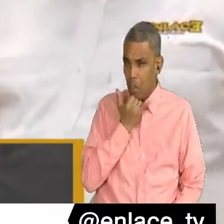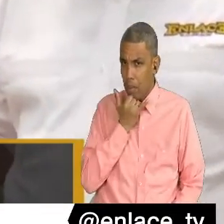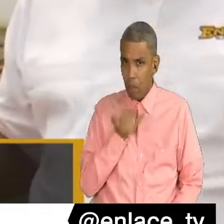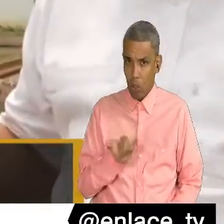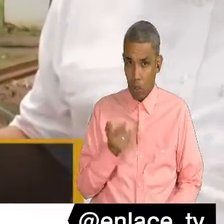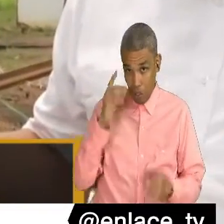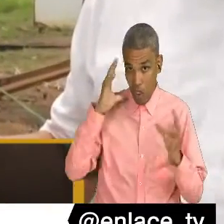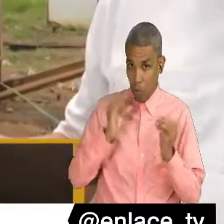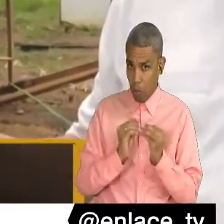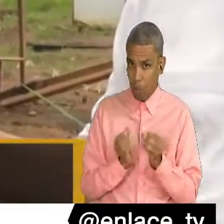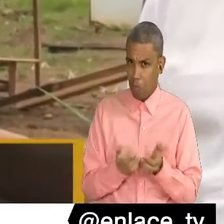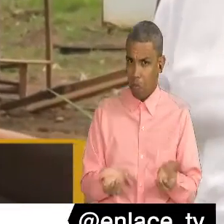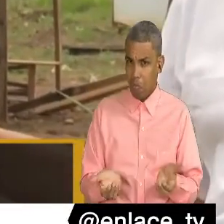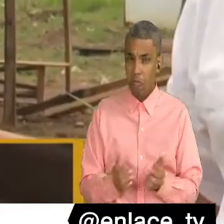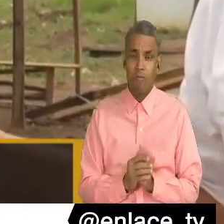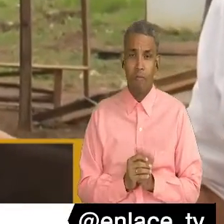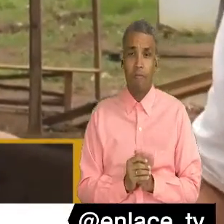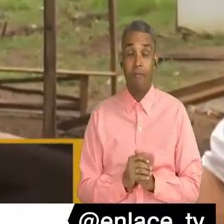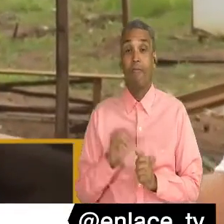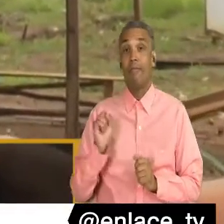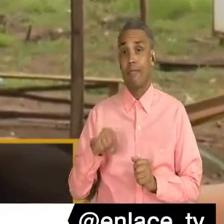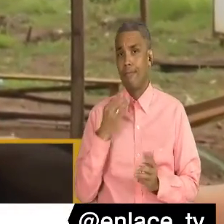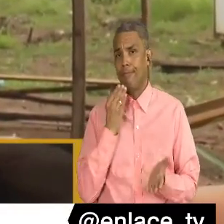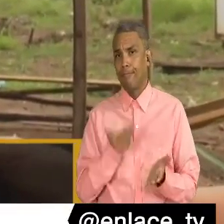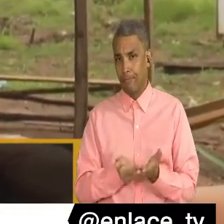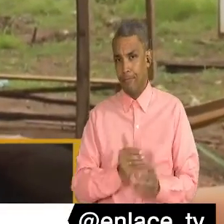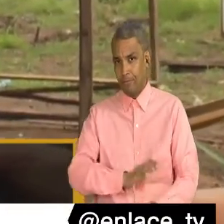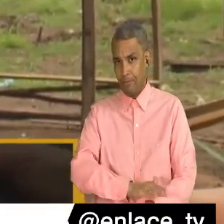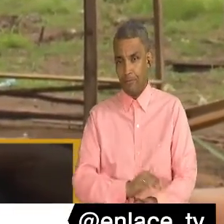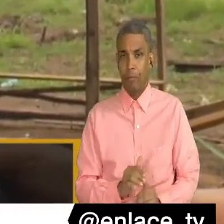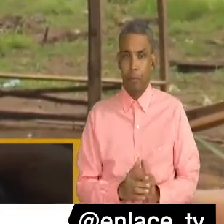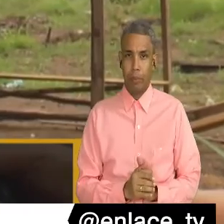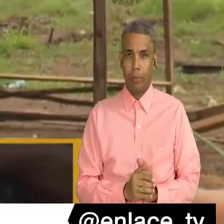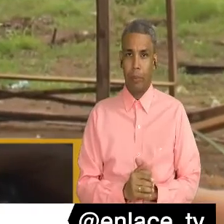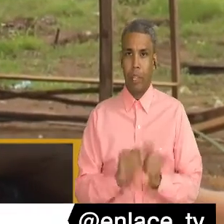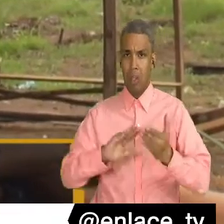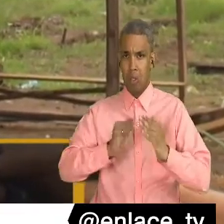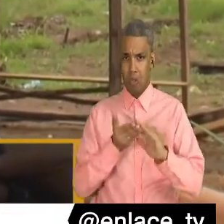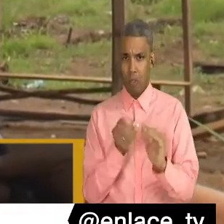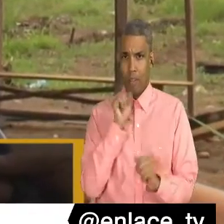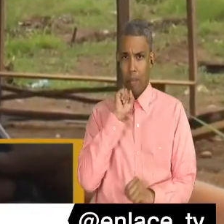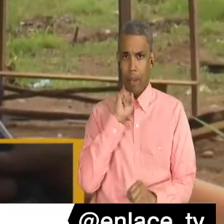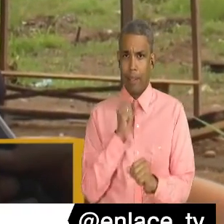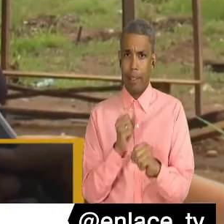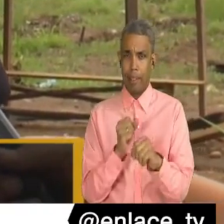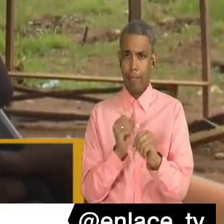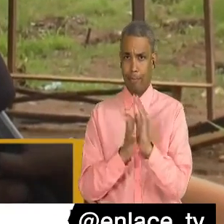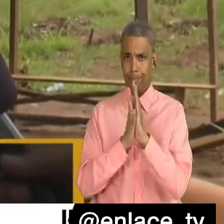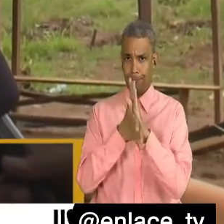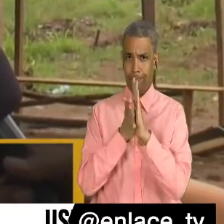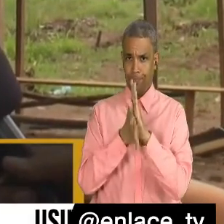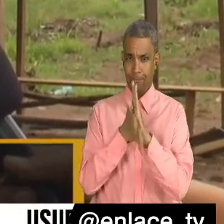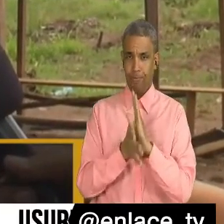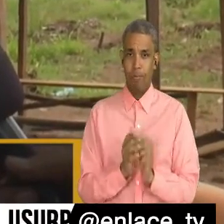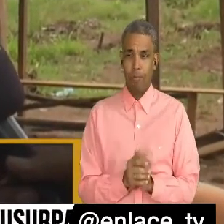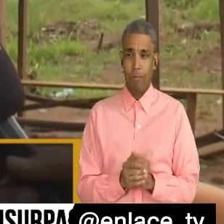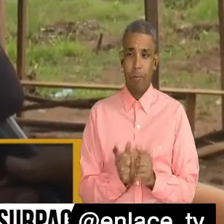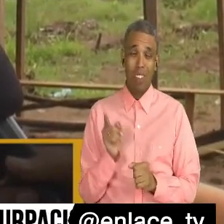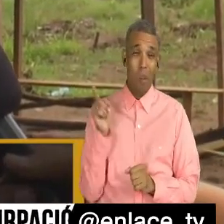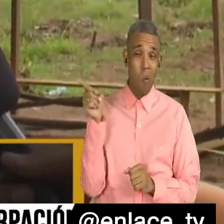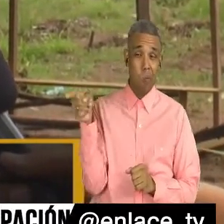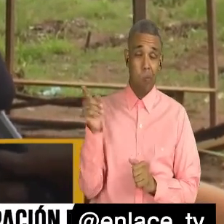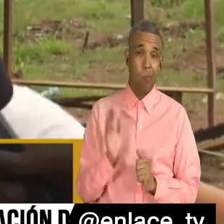Bueno, sí, muy buenas tardes. Bueno, informarle al pueblo barranqueño que se está haciendo un desalojo por parte